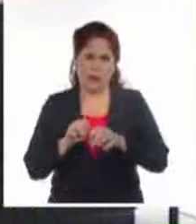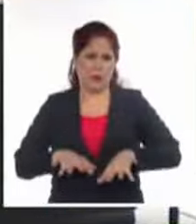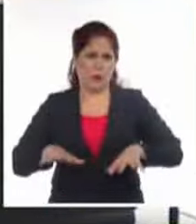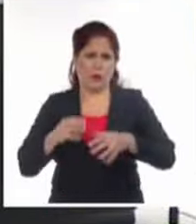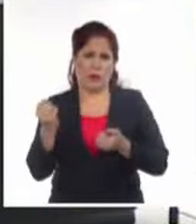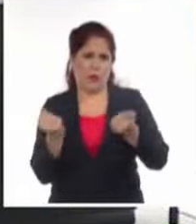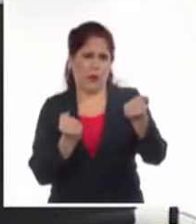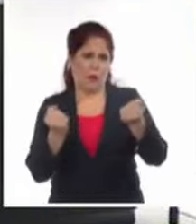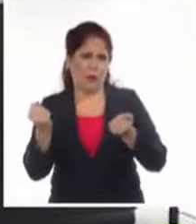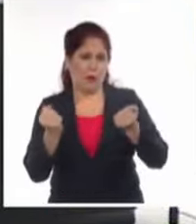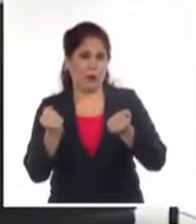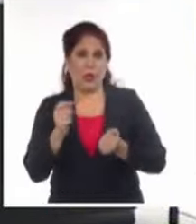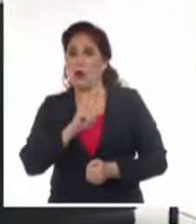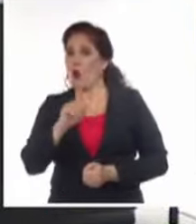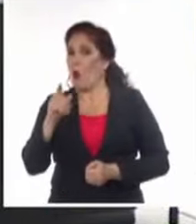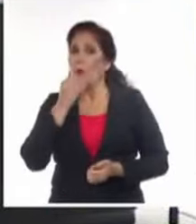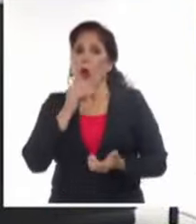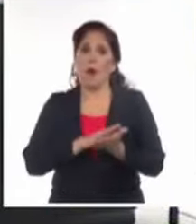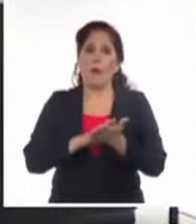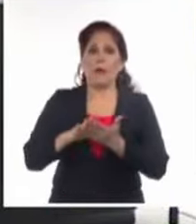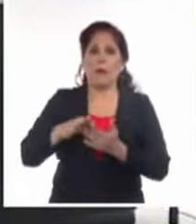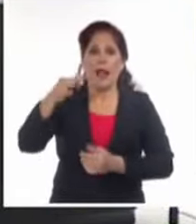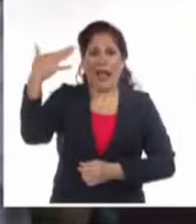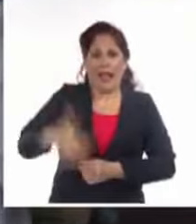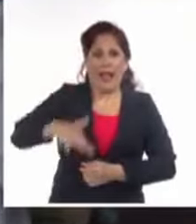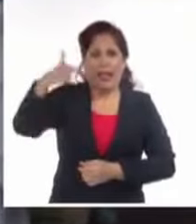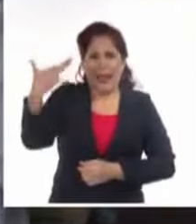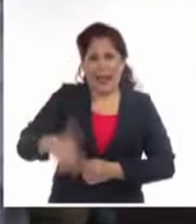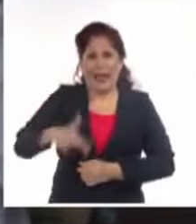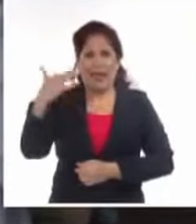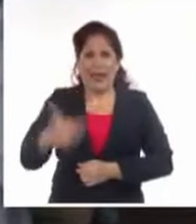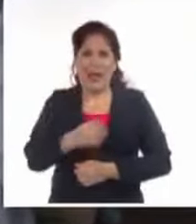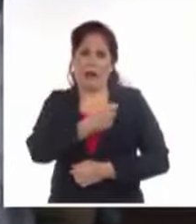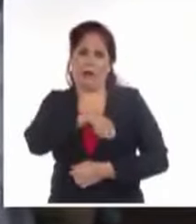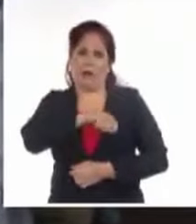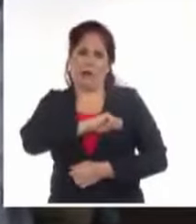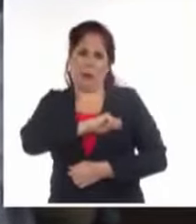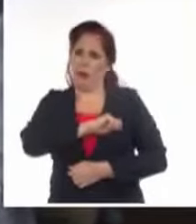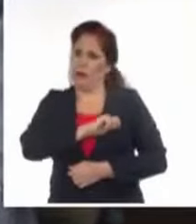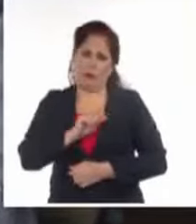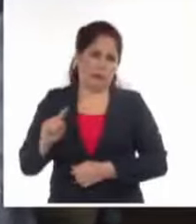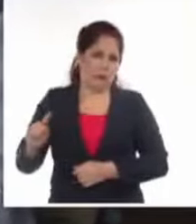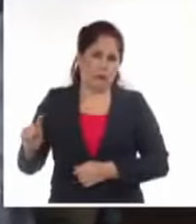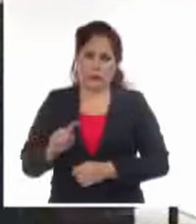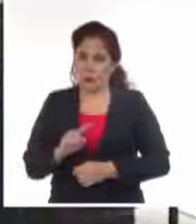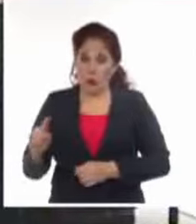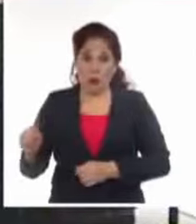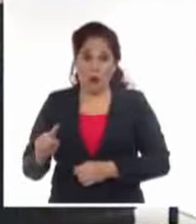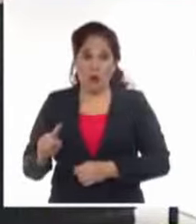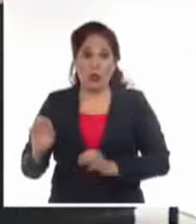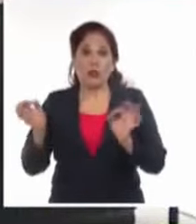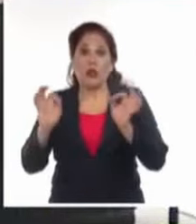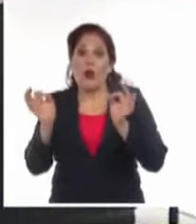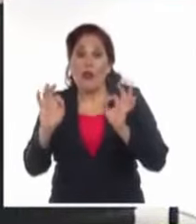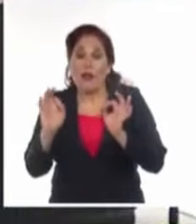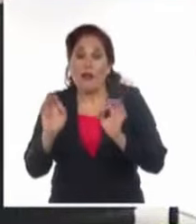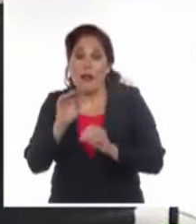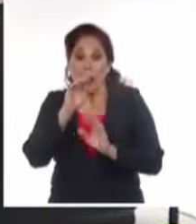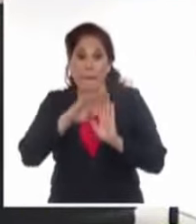pero nosotros lo que no podemos permitir es que haya precios abusivos y especulativos con la población. Eso mismo de que sin haber todavía aplicado la